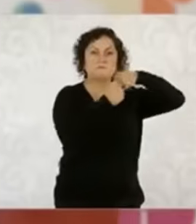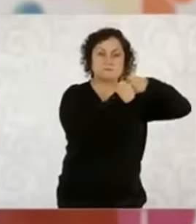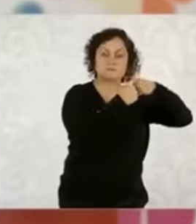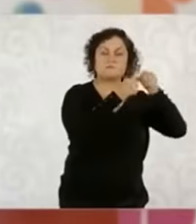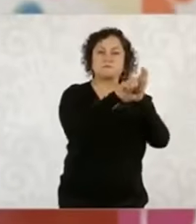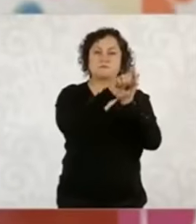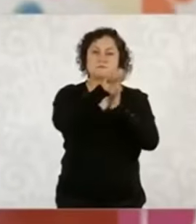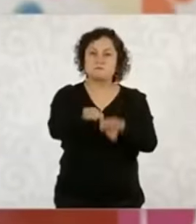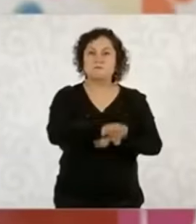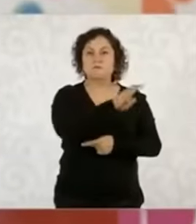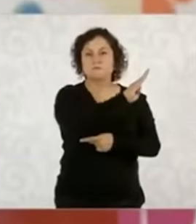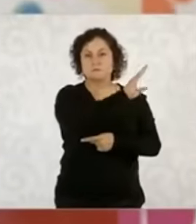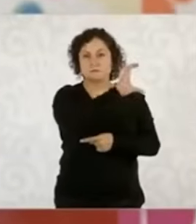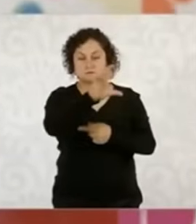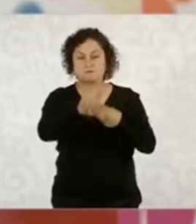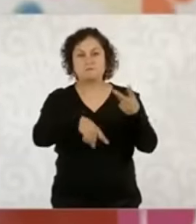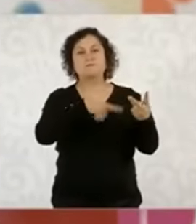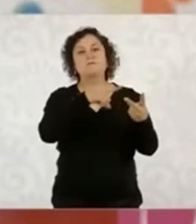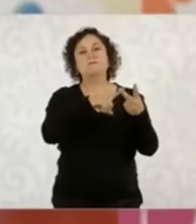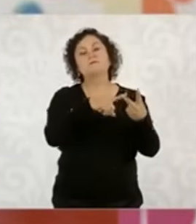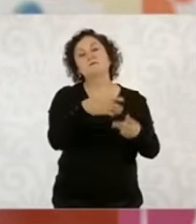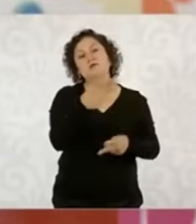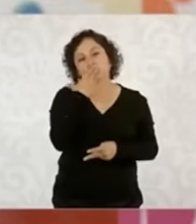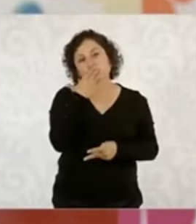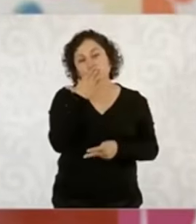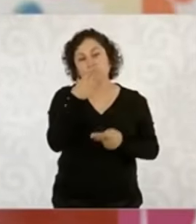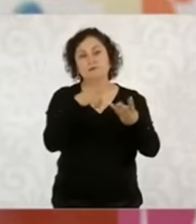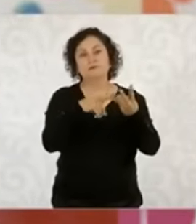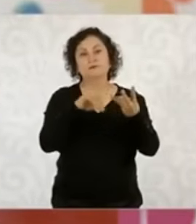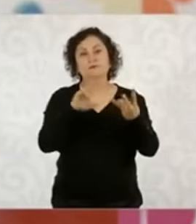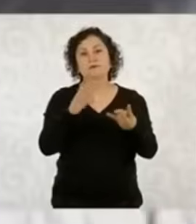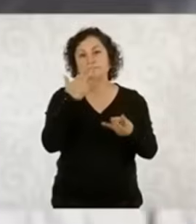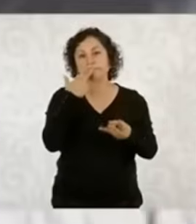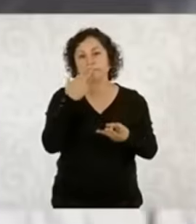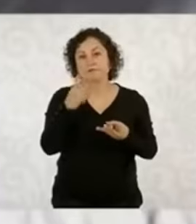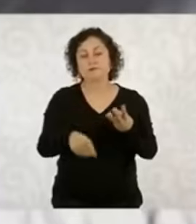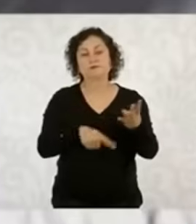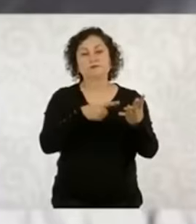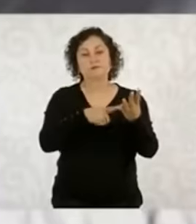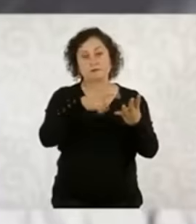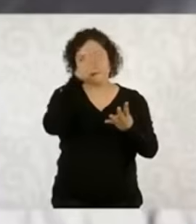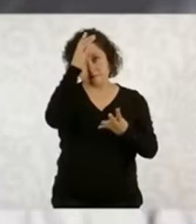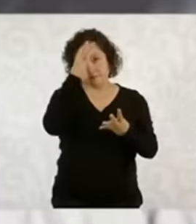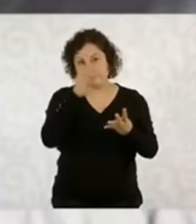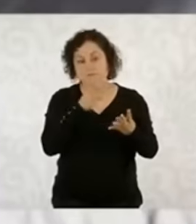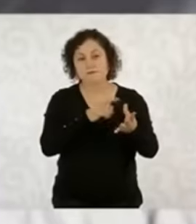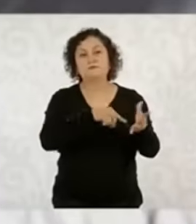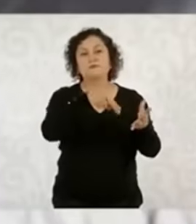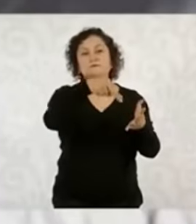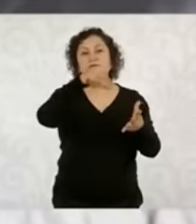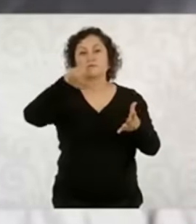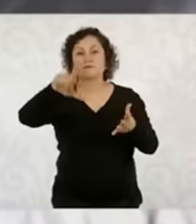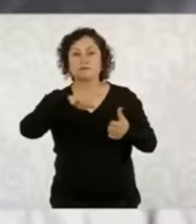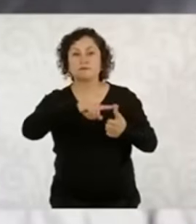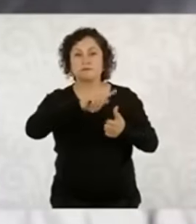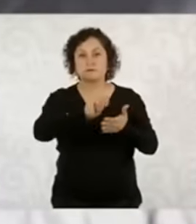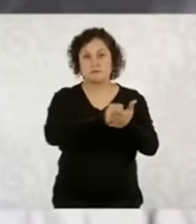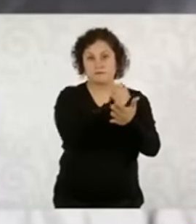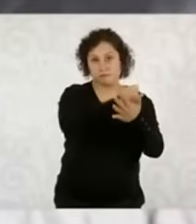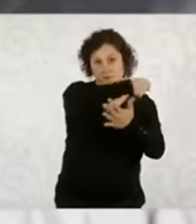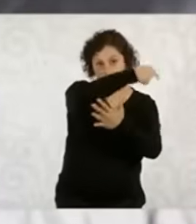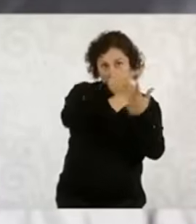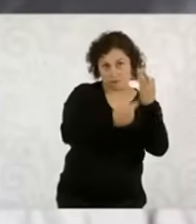California, Sonora, Chihuahua, Coahuila, Nuevo León y Tamaulipas, donde